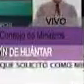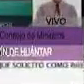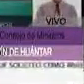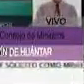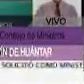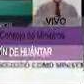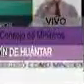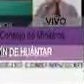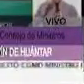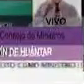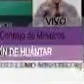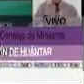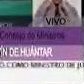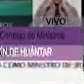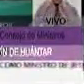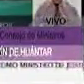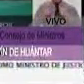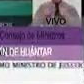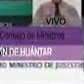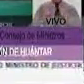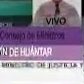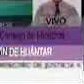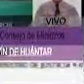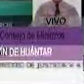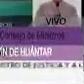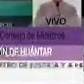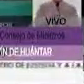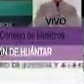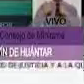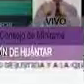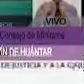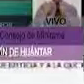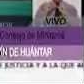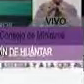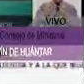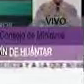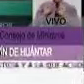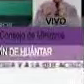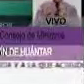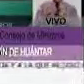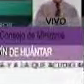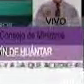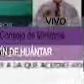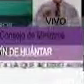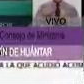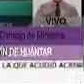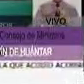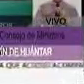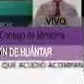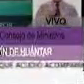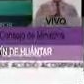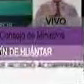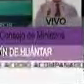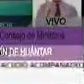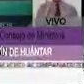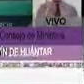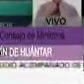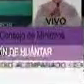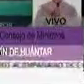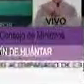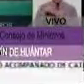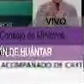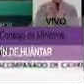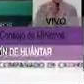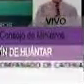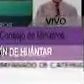Perú. Ese es el propósito que nos inspiró entonces y que nos inspira en todo momento en la gestión pública que está, para la que estamos al frente y aquí